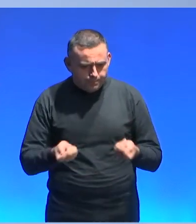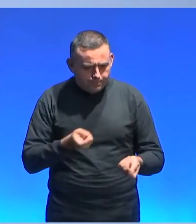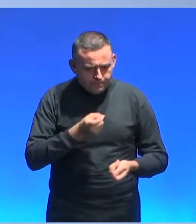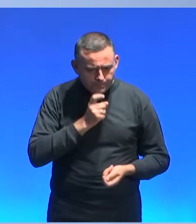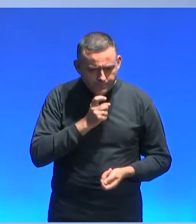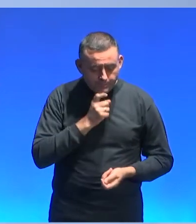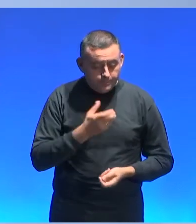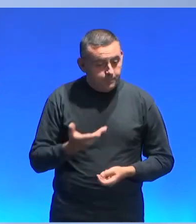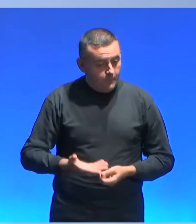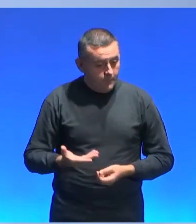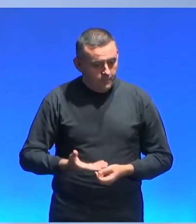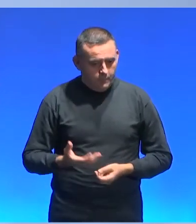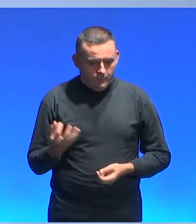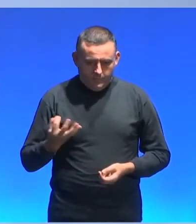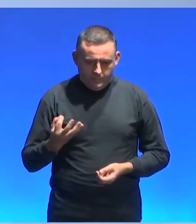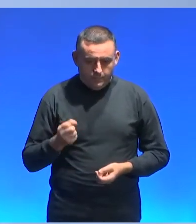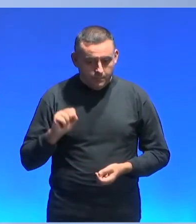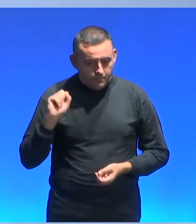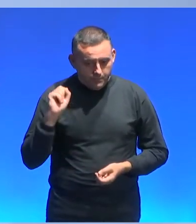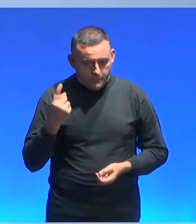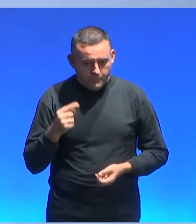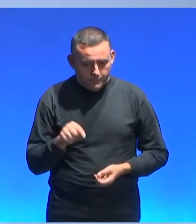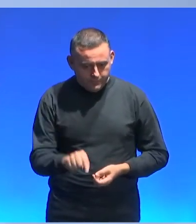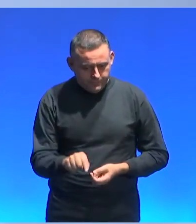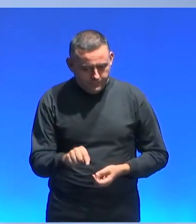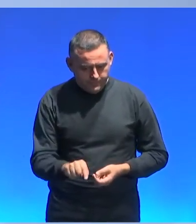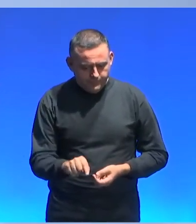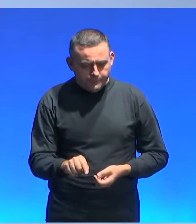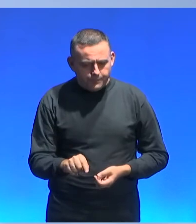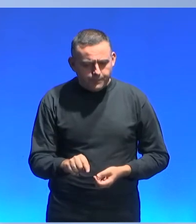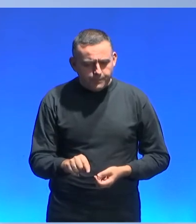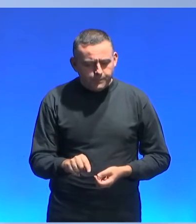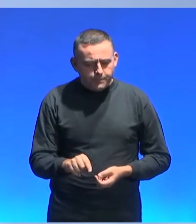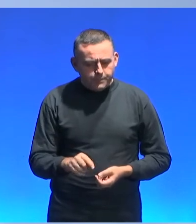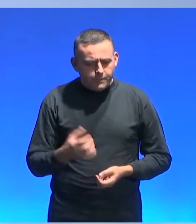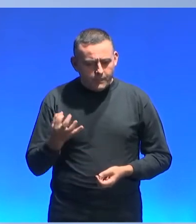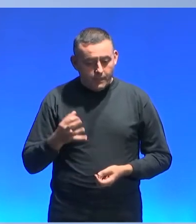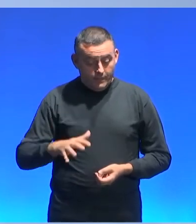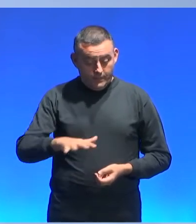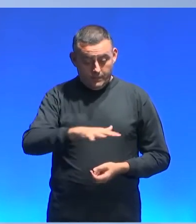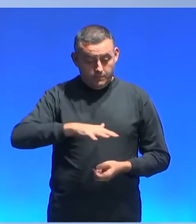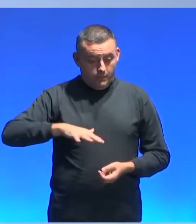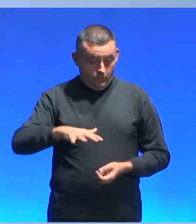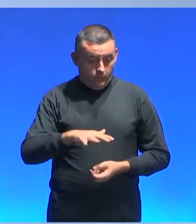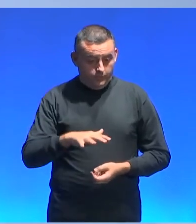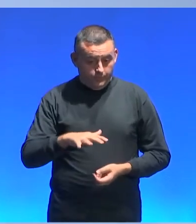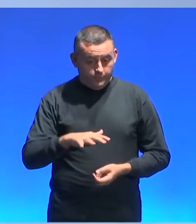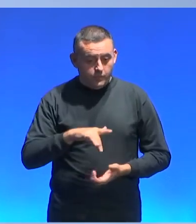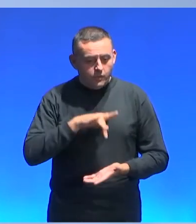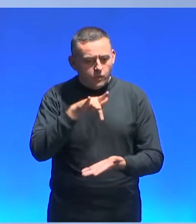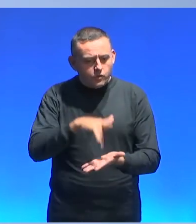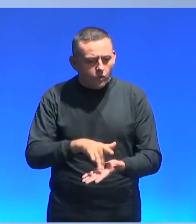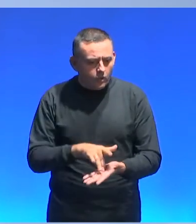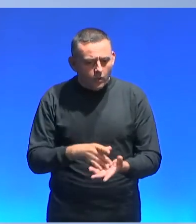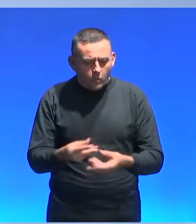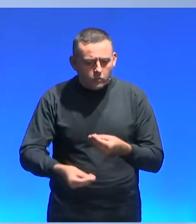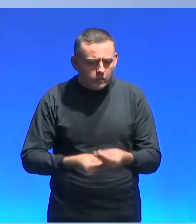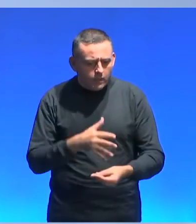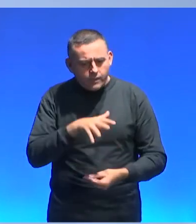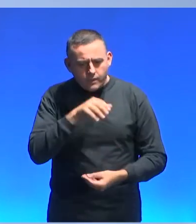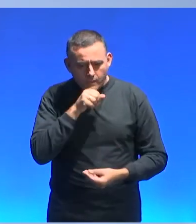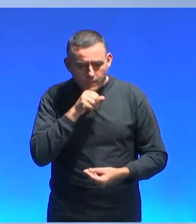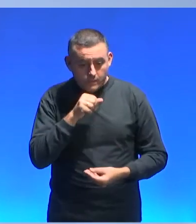primero tendremos que solucionar la utilización del espacio público de parte de los de